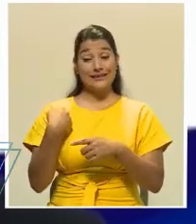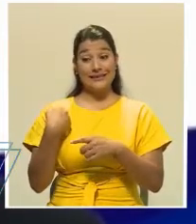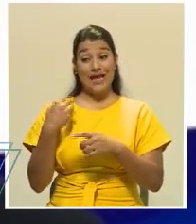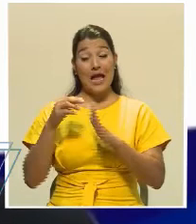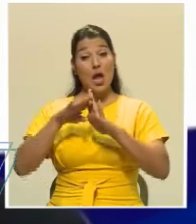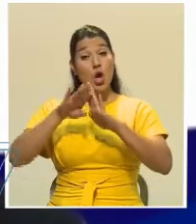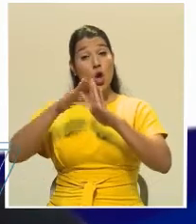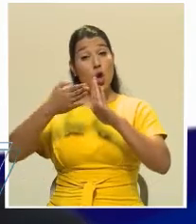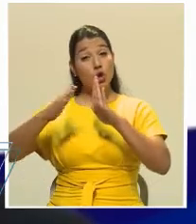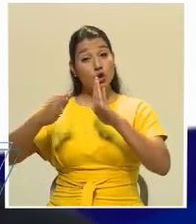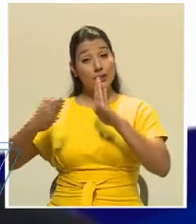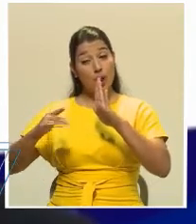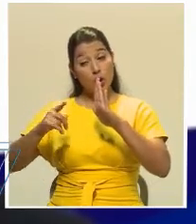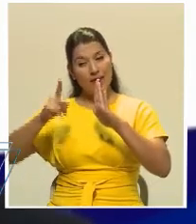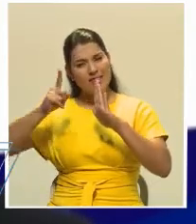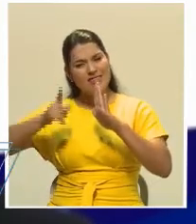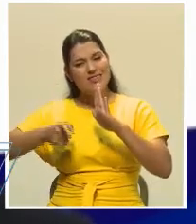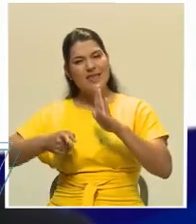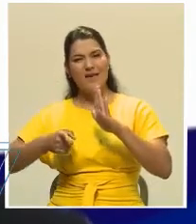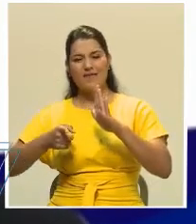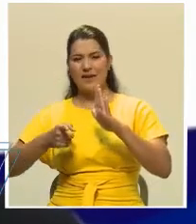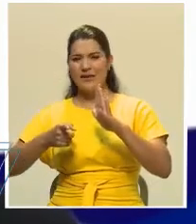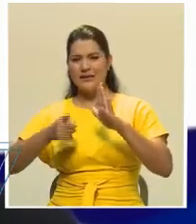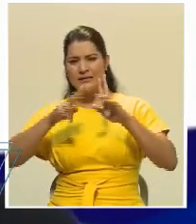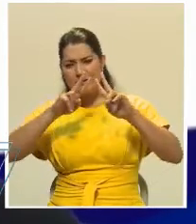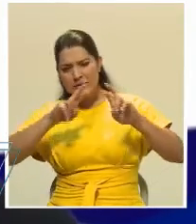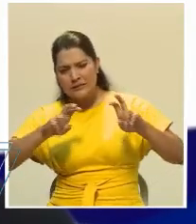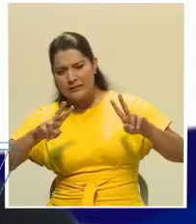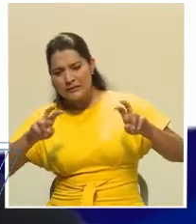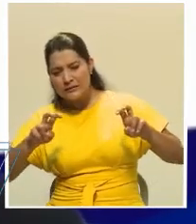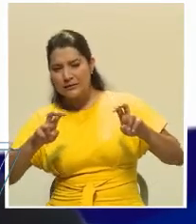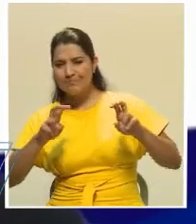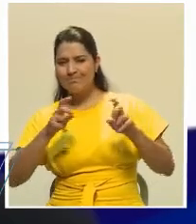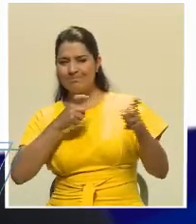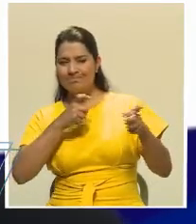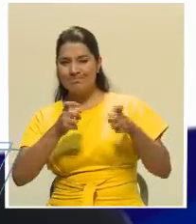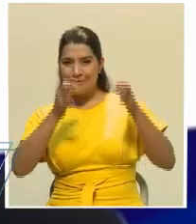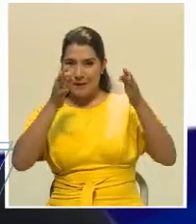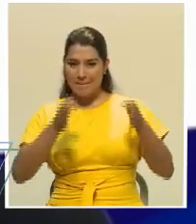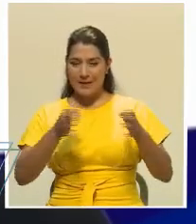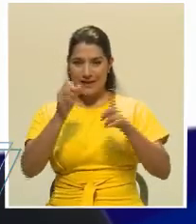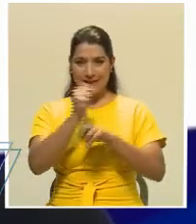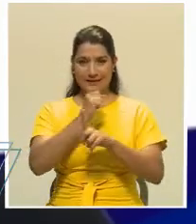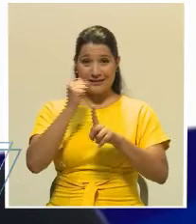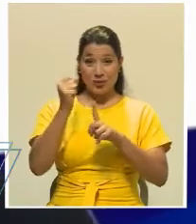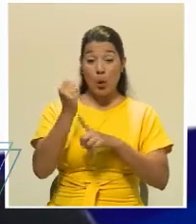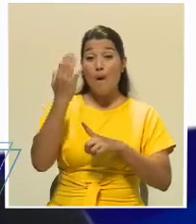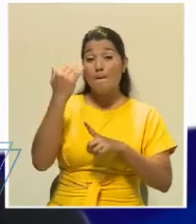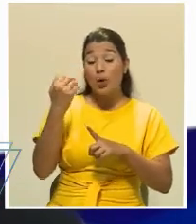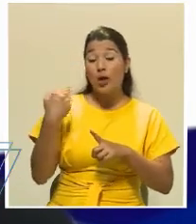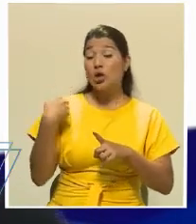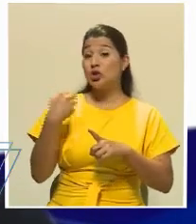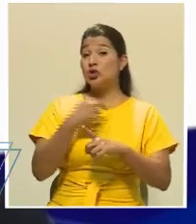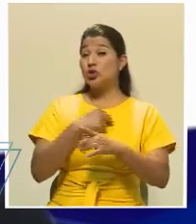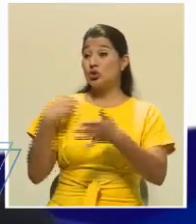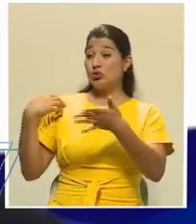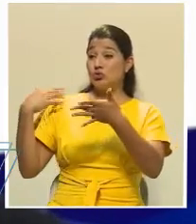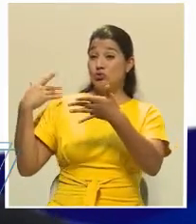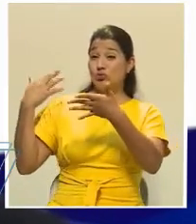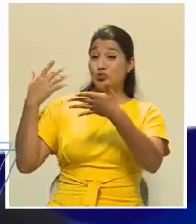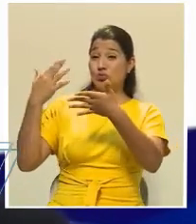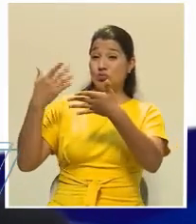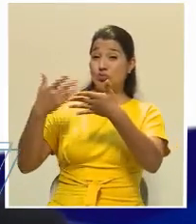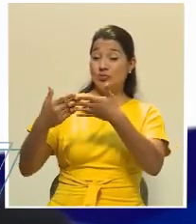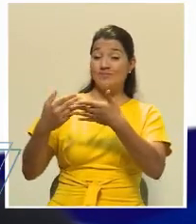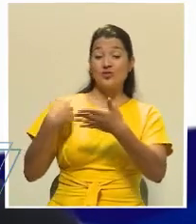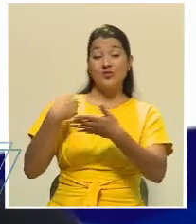que ser muy vehementes con la situación, porque en realidad durante todos estos años hemos tenido la